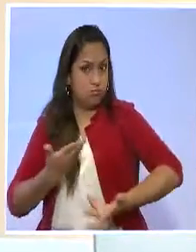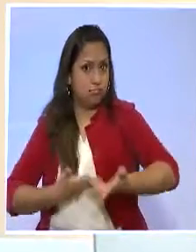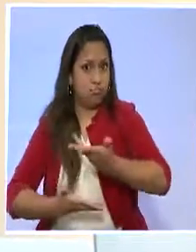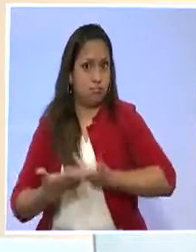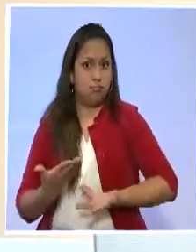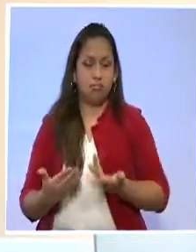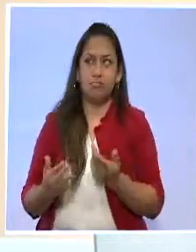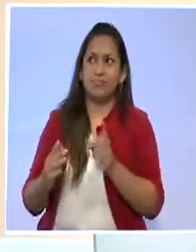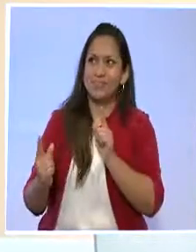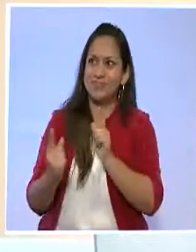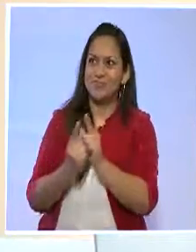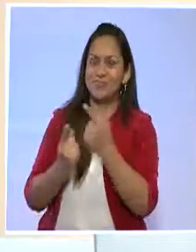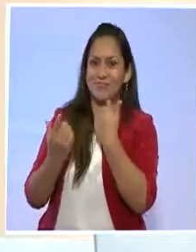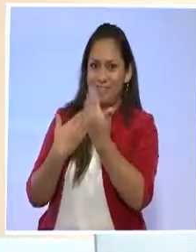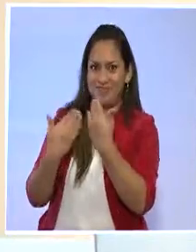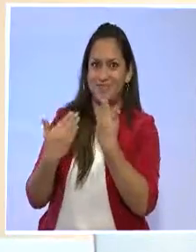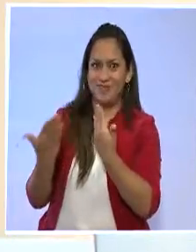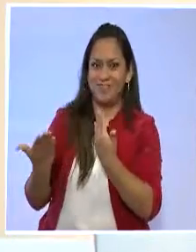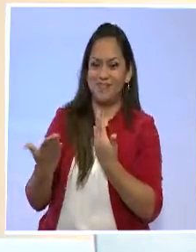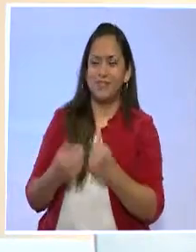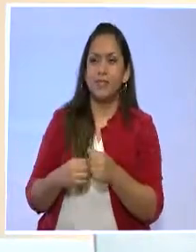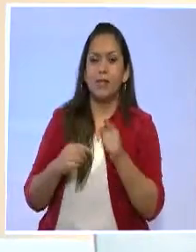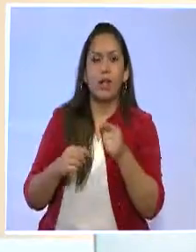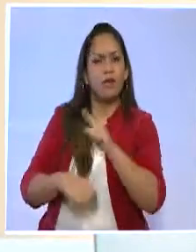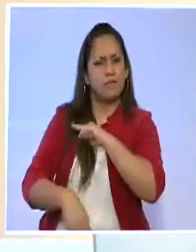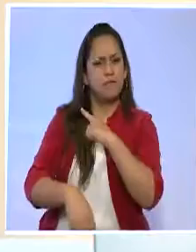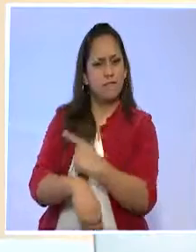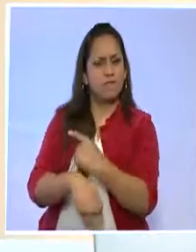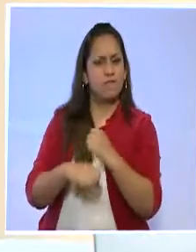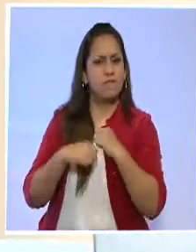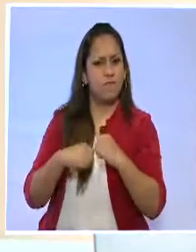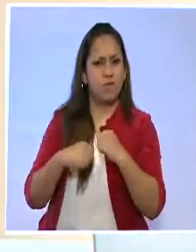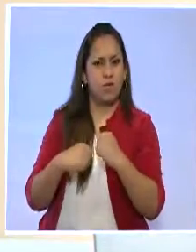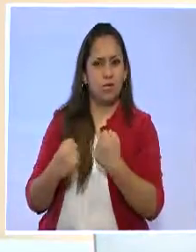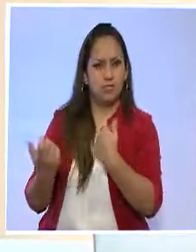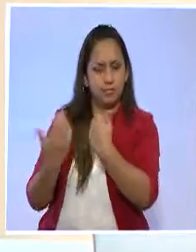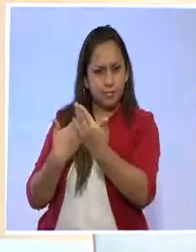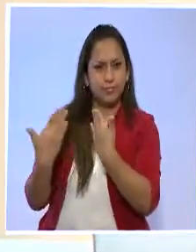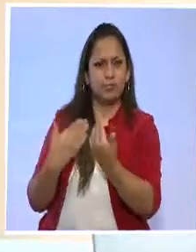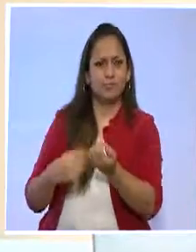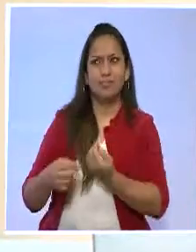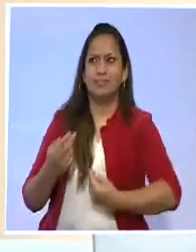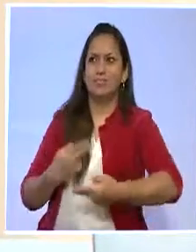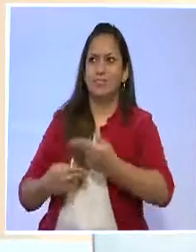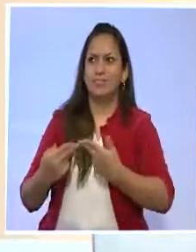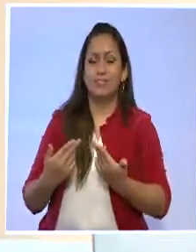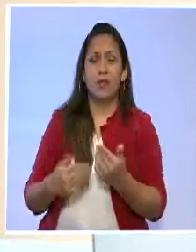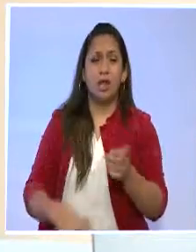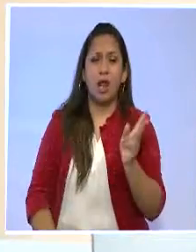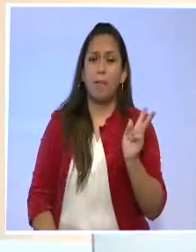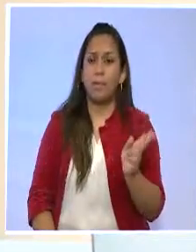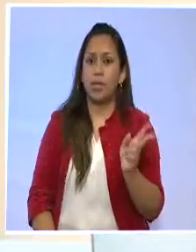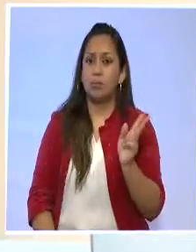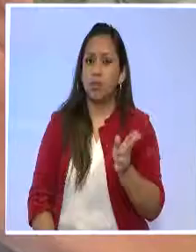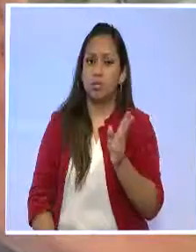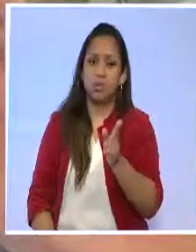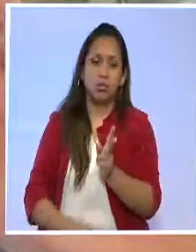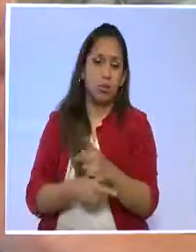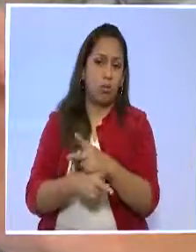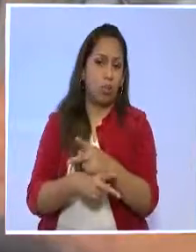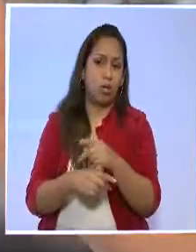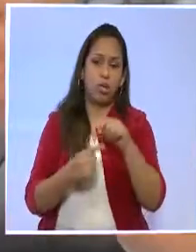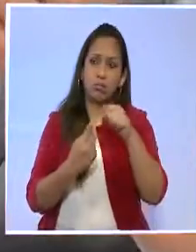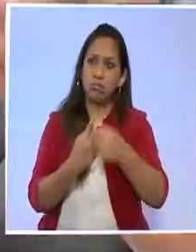es que no solamente estamos fortaleciendo nuestras relaciones comerciales en los productos históricos de los productos estrellas del ecuador al banano